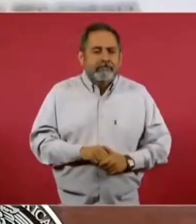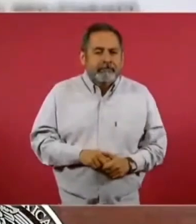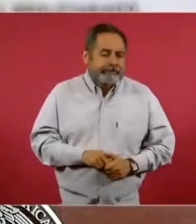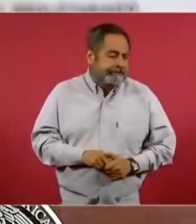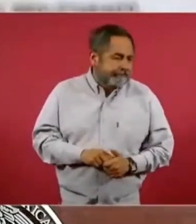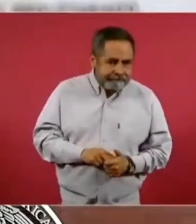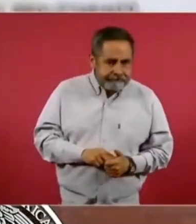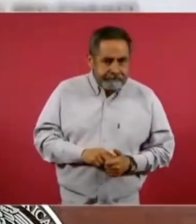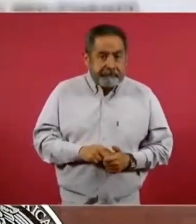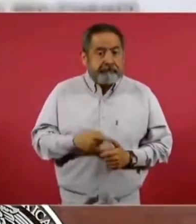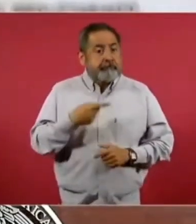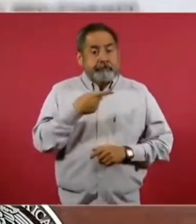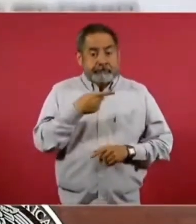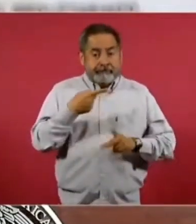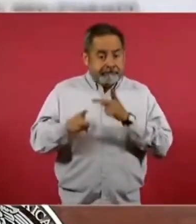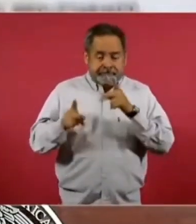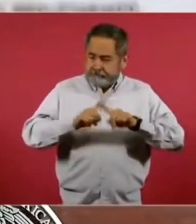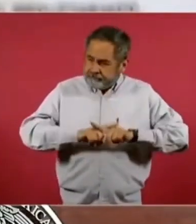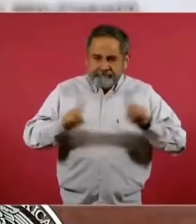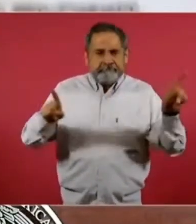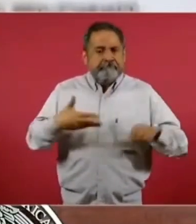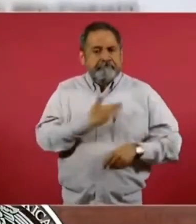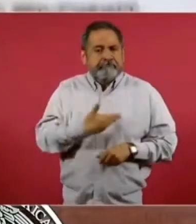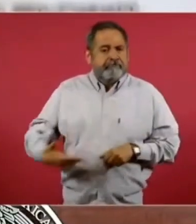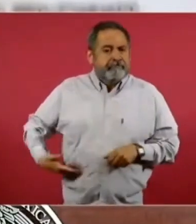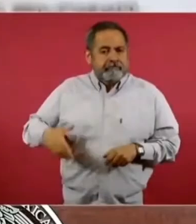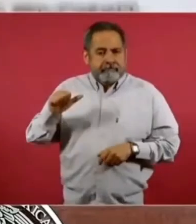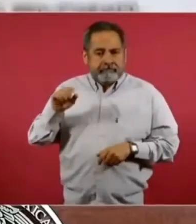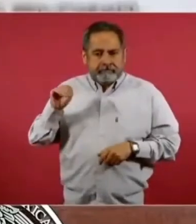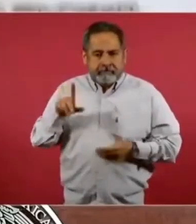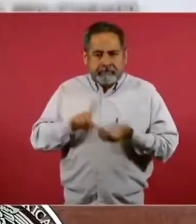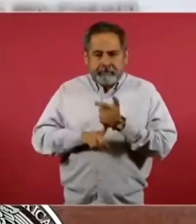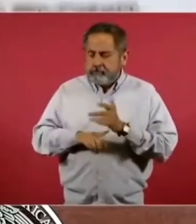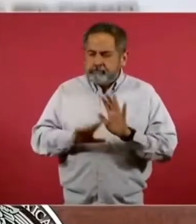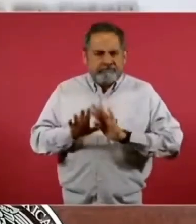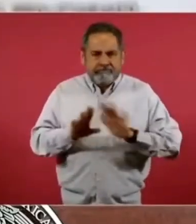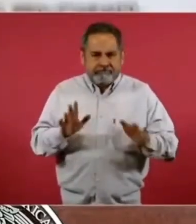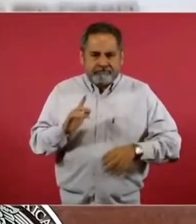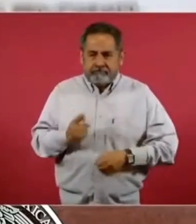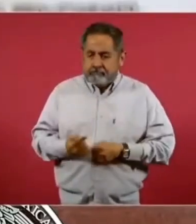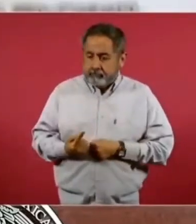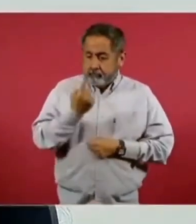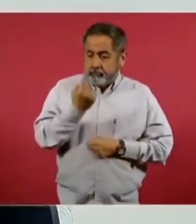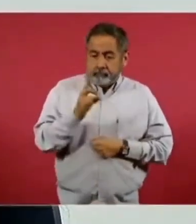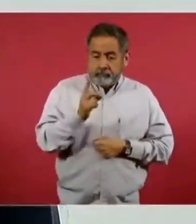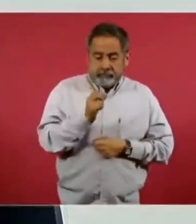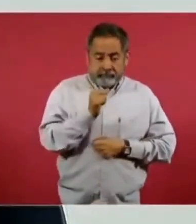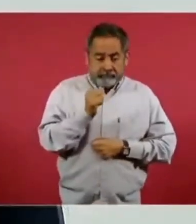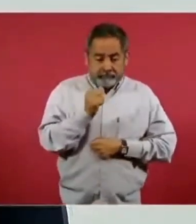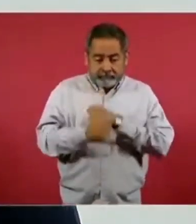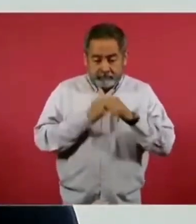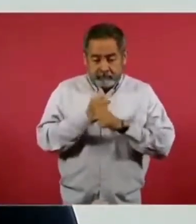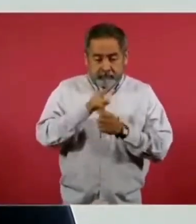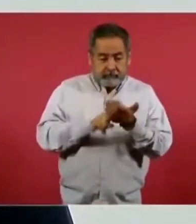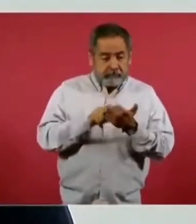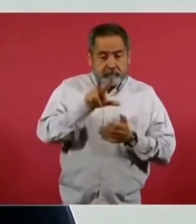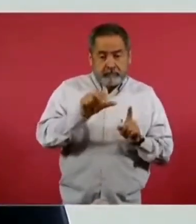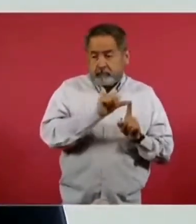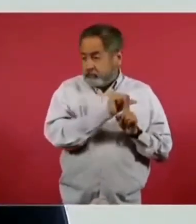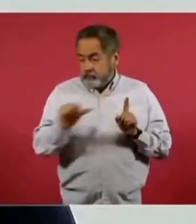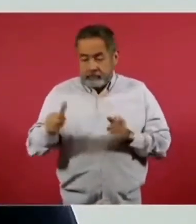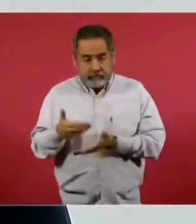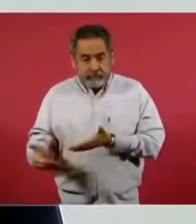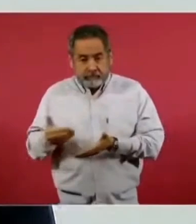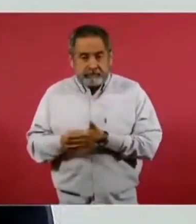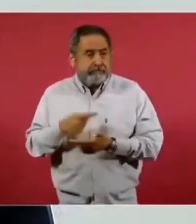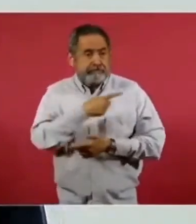cambio, desde que inició el gobierno del presidente Andrés Manuel López Obrador, del 1 de diciembre de 2018 a la fecha,